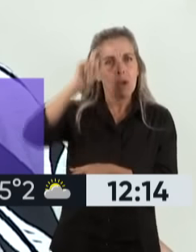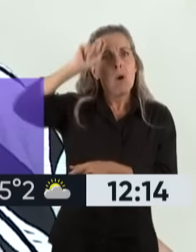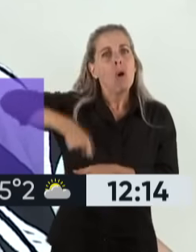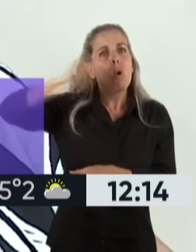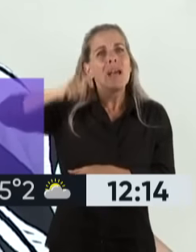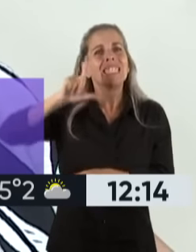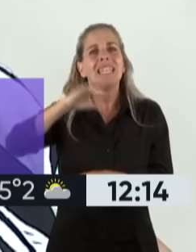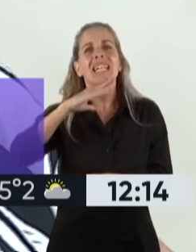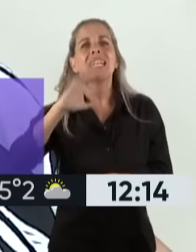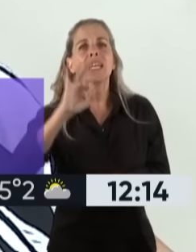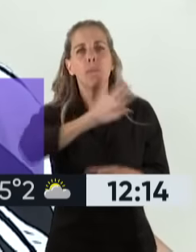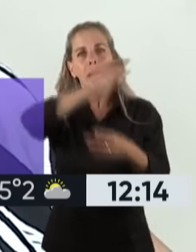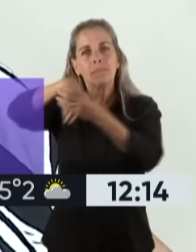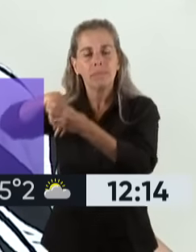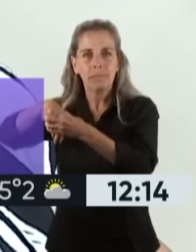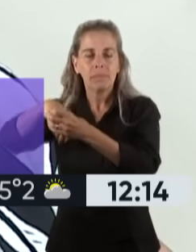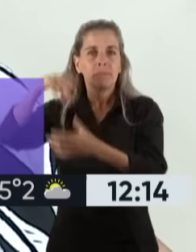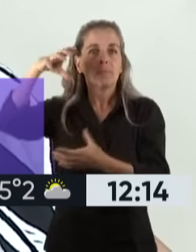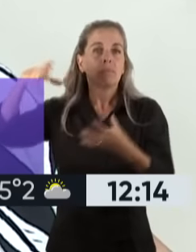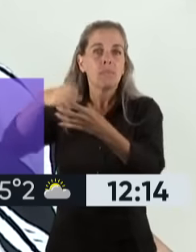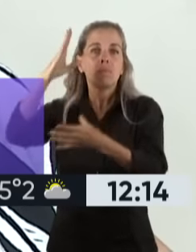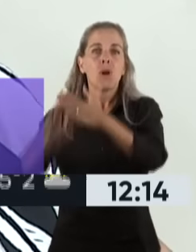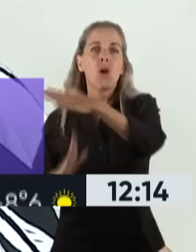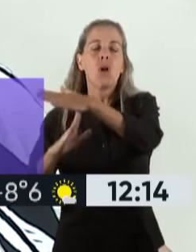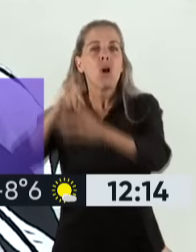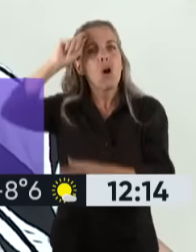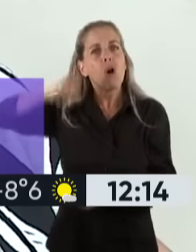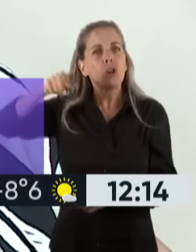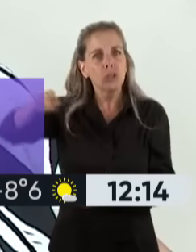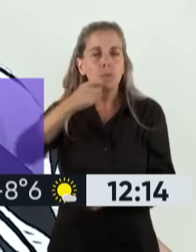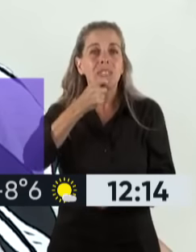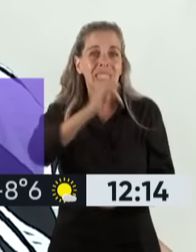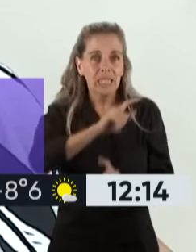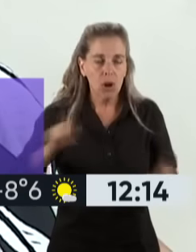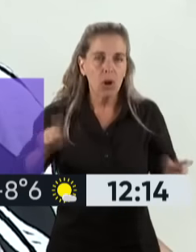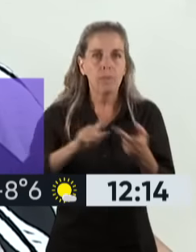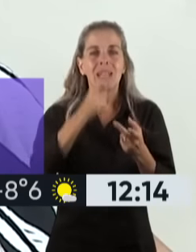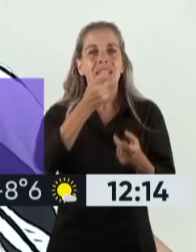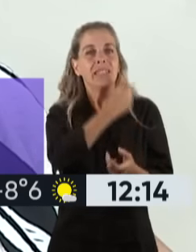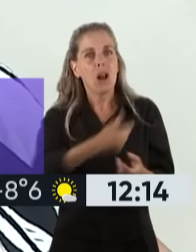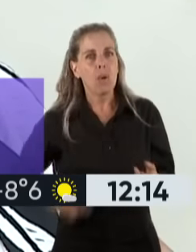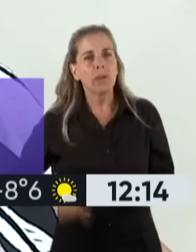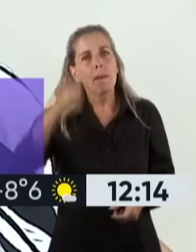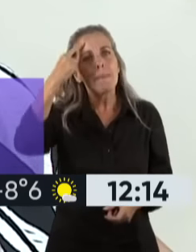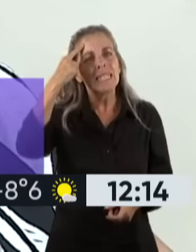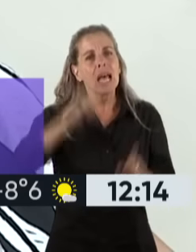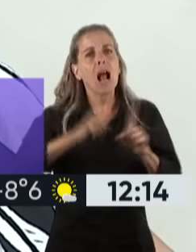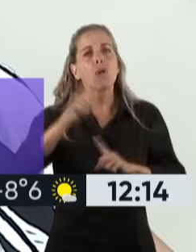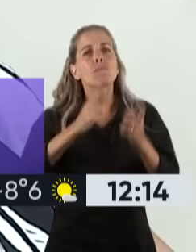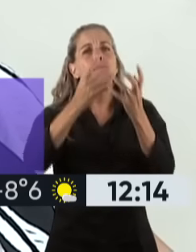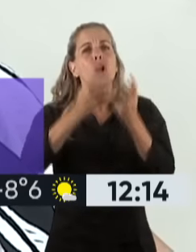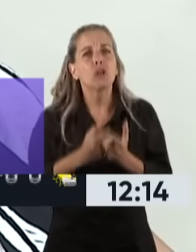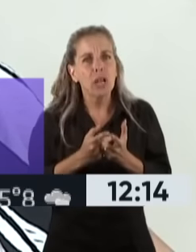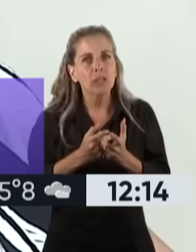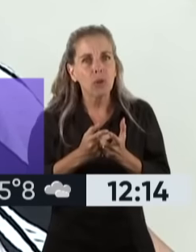la Corte Suprema quería saber si esto es así si se puede confirmar Y si el gobierno tiene previsto algún proyecto para